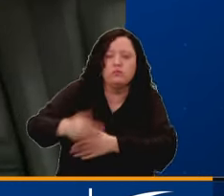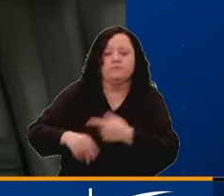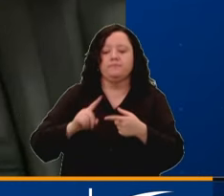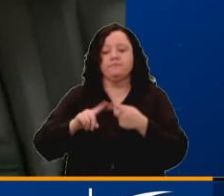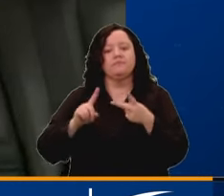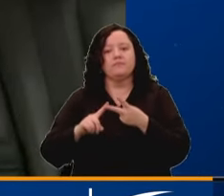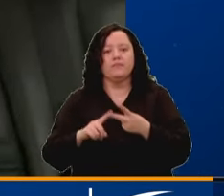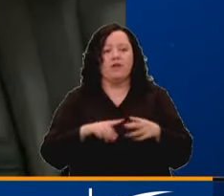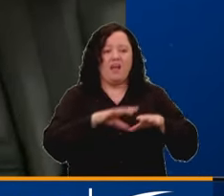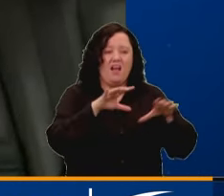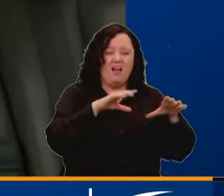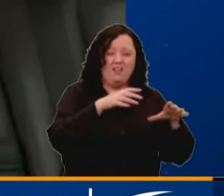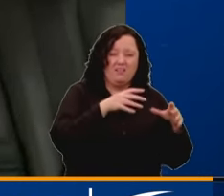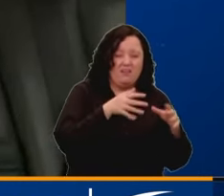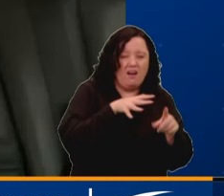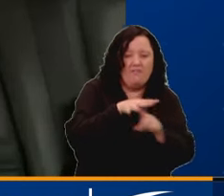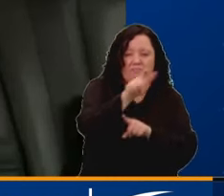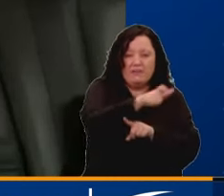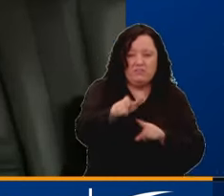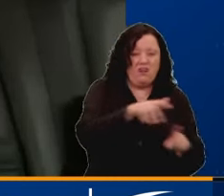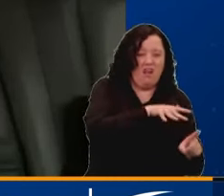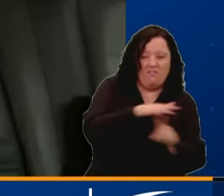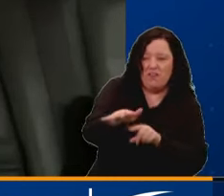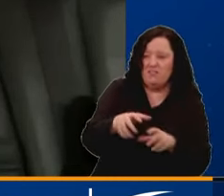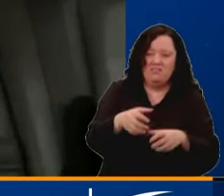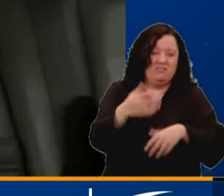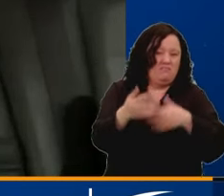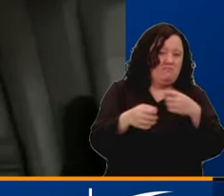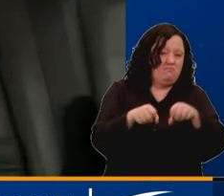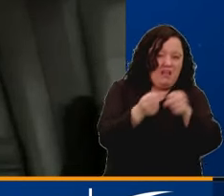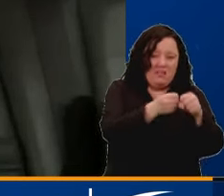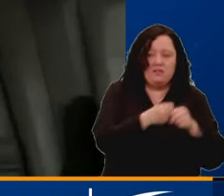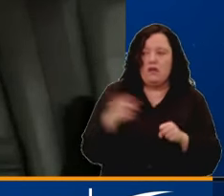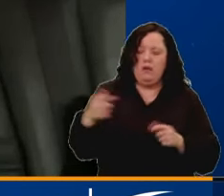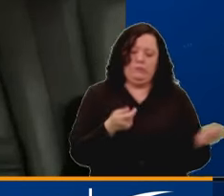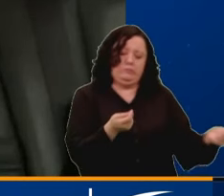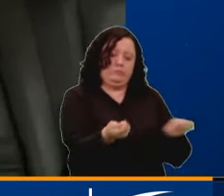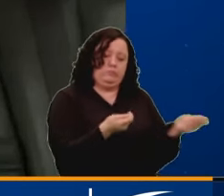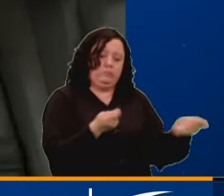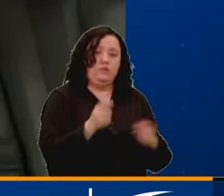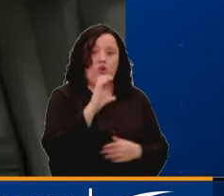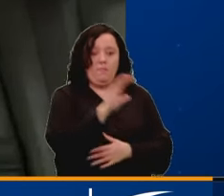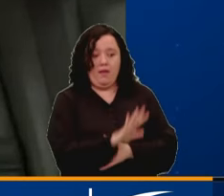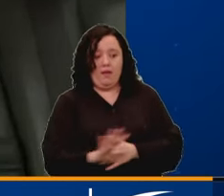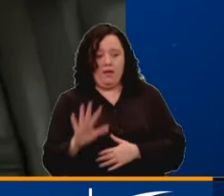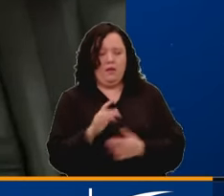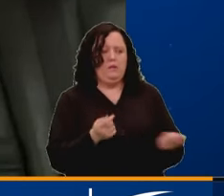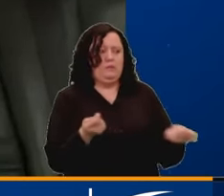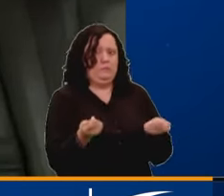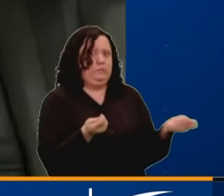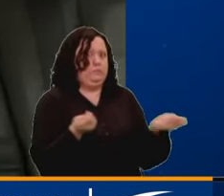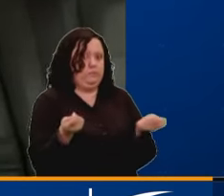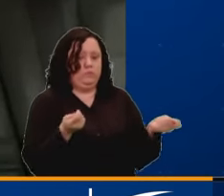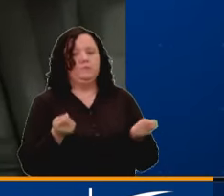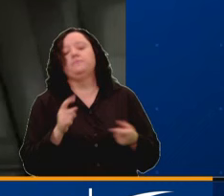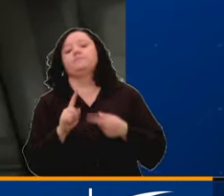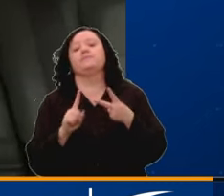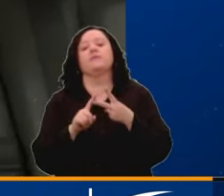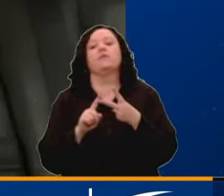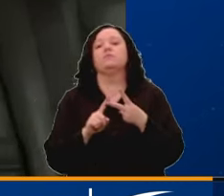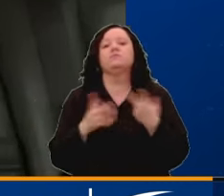acciones terroristas y controlar el territorio en esta región del país. En segundo lugar, el